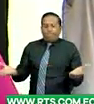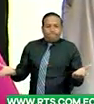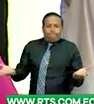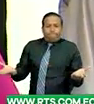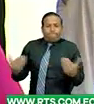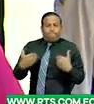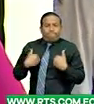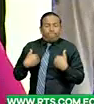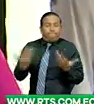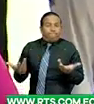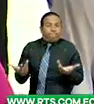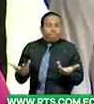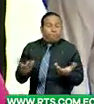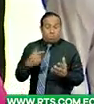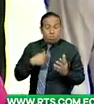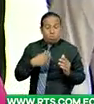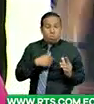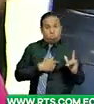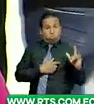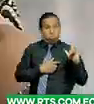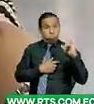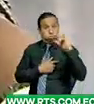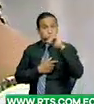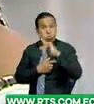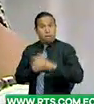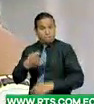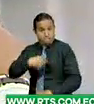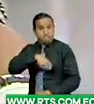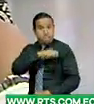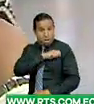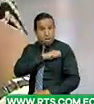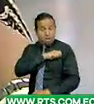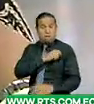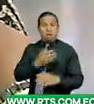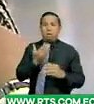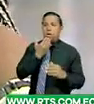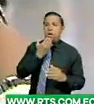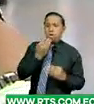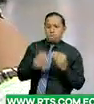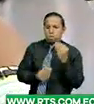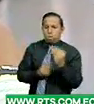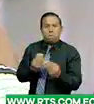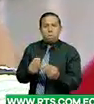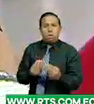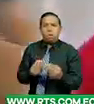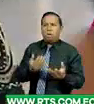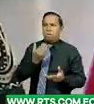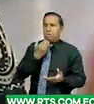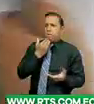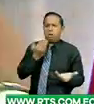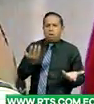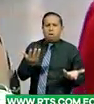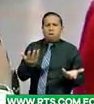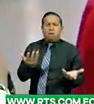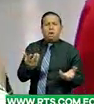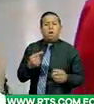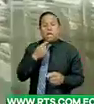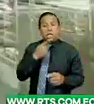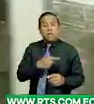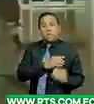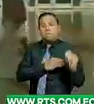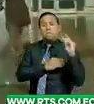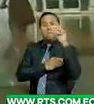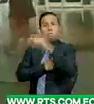ingreso a España. Tenía que irse el domingo, pero ahora mismo le han adelantado el vuelo. Entonces, ¿hacia dónde va? Hacia España. Y es